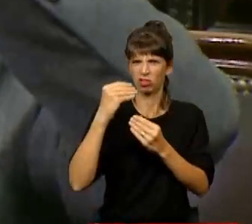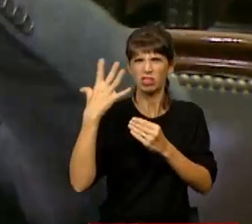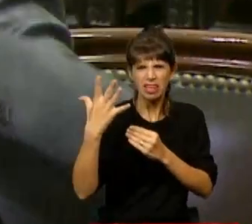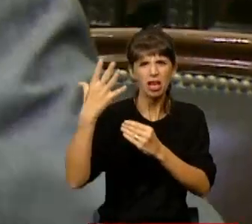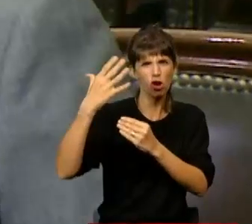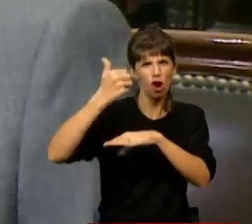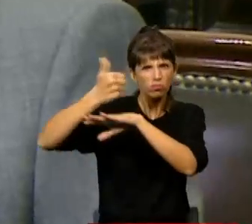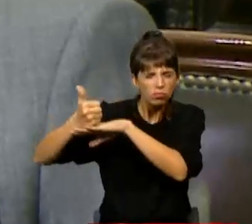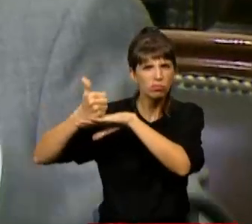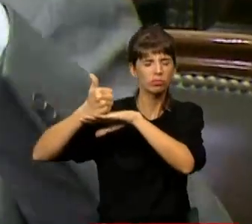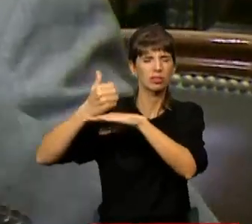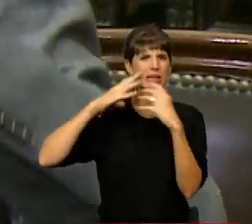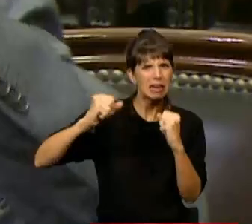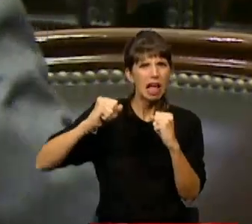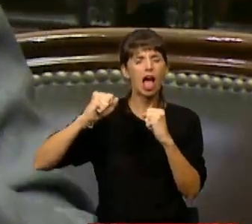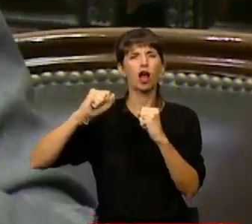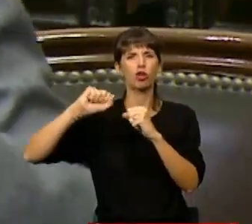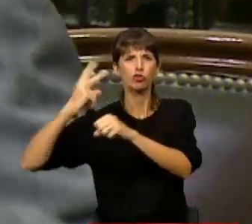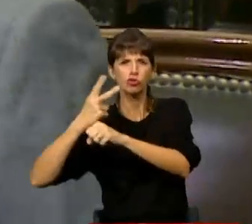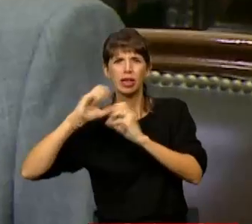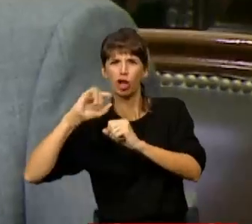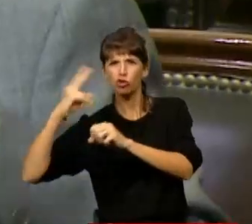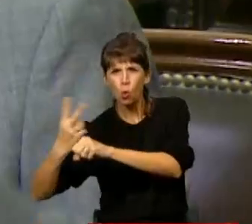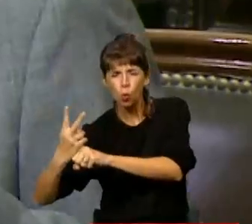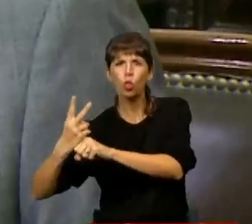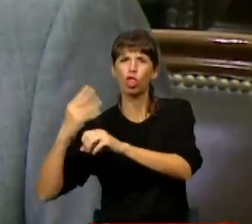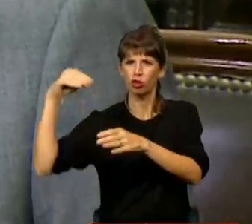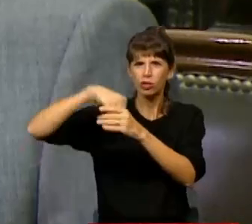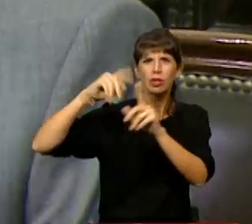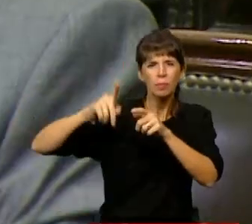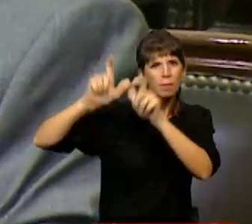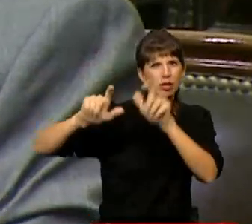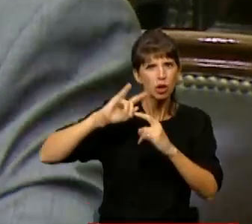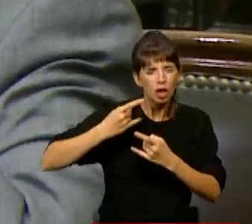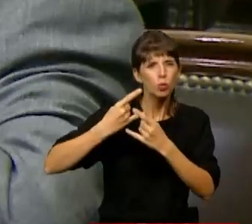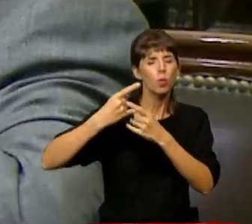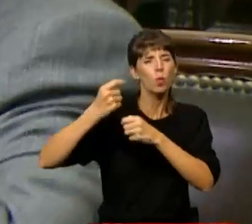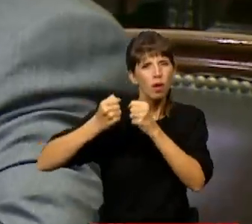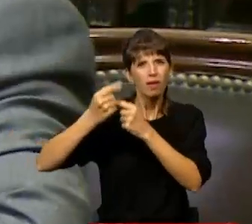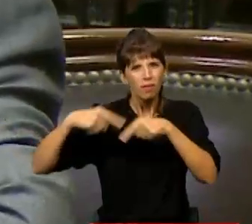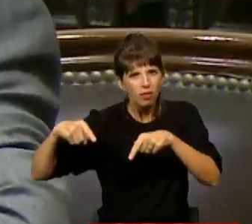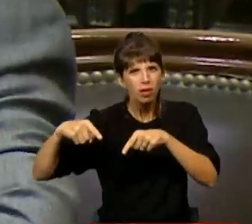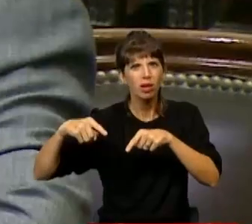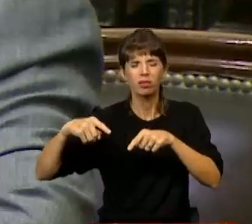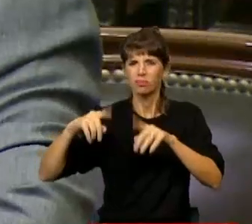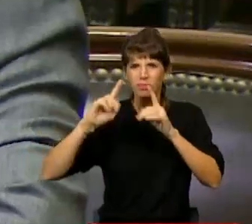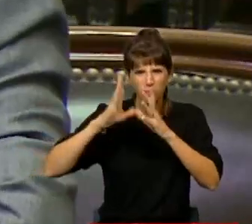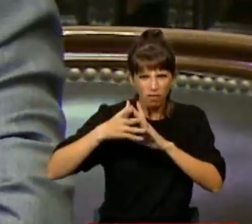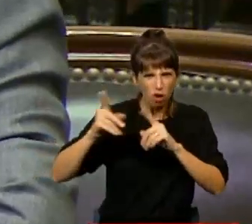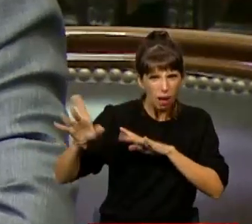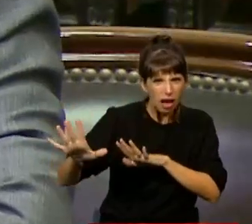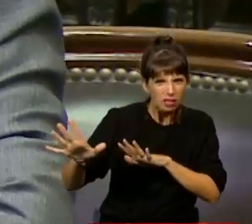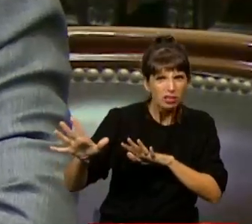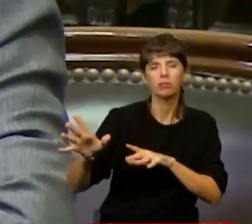secretarios, subsecretarios, donde van a estar los productores, por supuesto, y va a pasar como en el tema del autocultivo. Señores, ¿saben